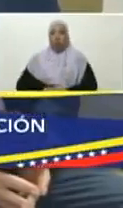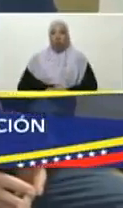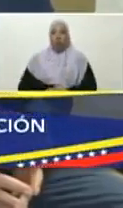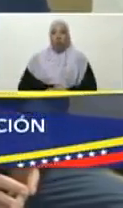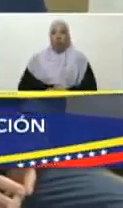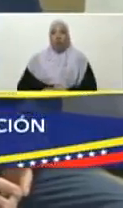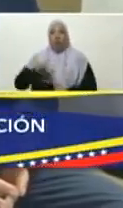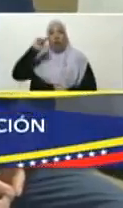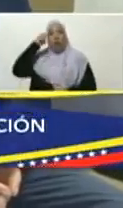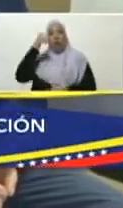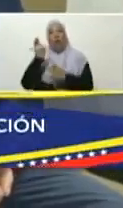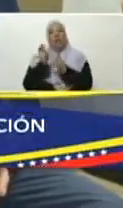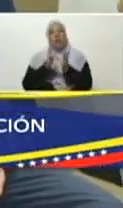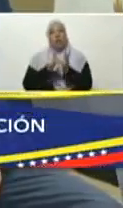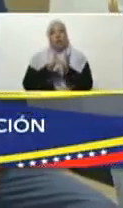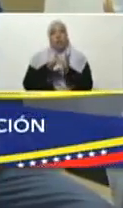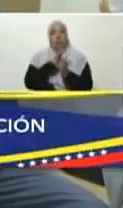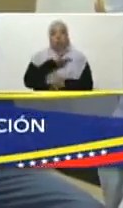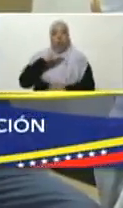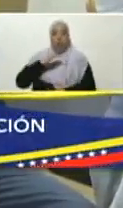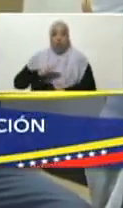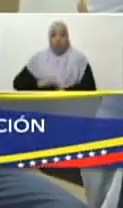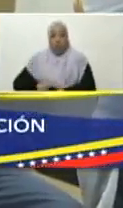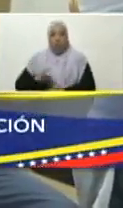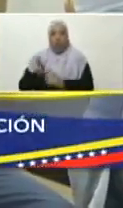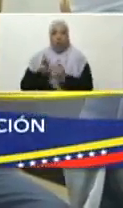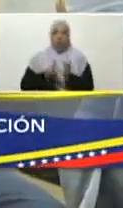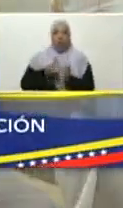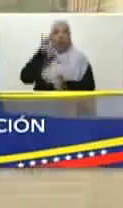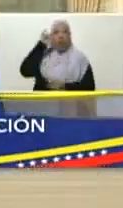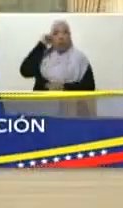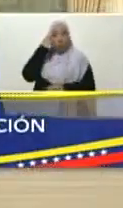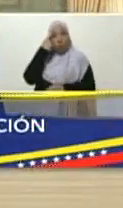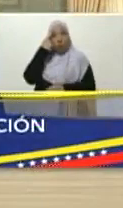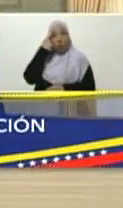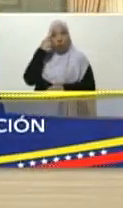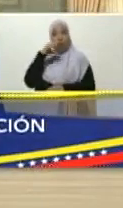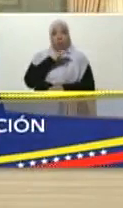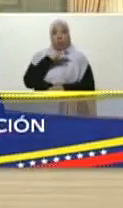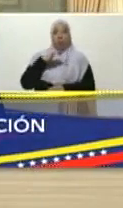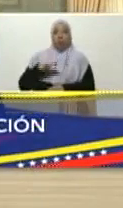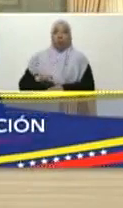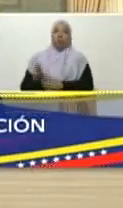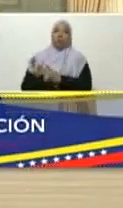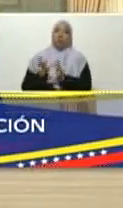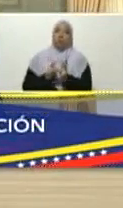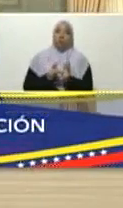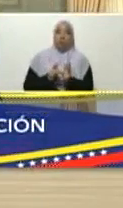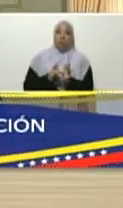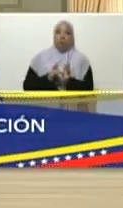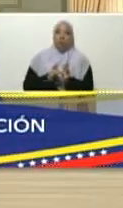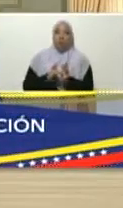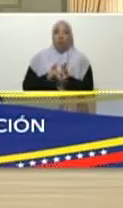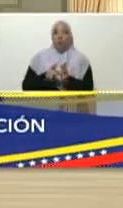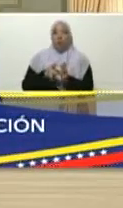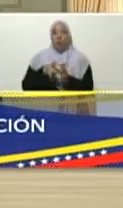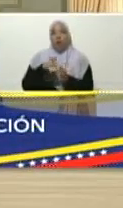Como recordaba el primer ministro John Briceño, Cristo, el que